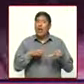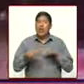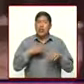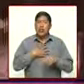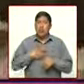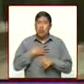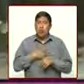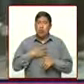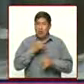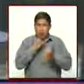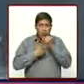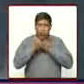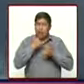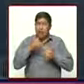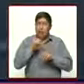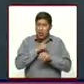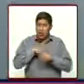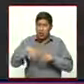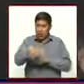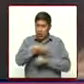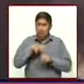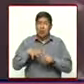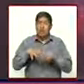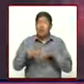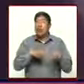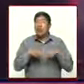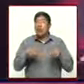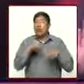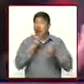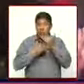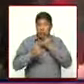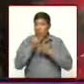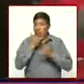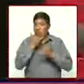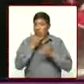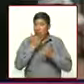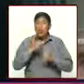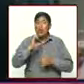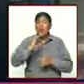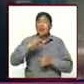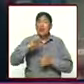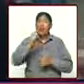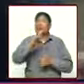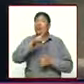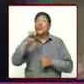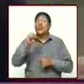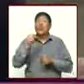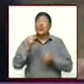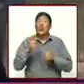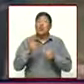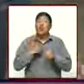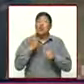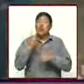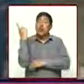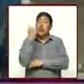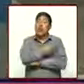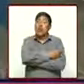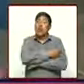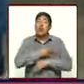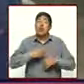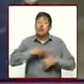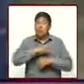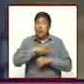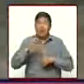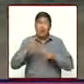favor, porque significa justamente estas comunidades. Esta es nuestra danza, nuestro Chutillos, señores, en esta primera jornada, con